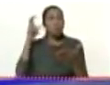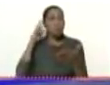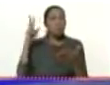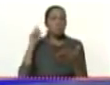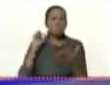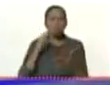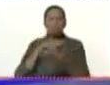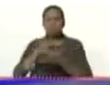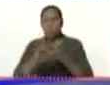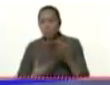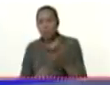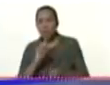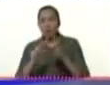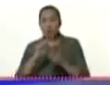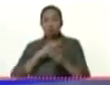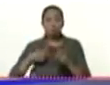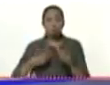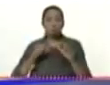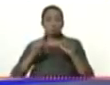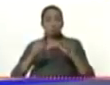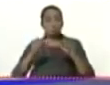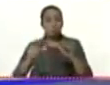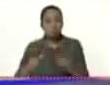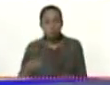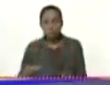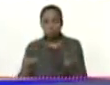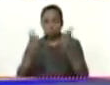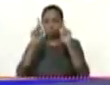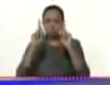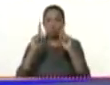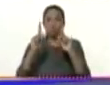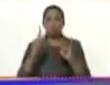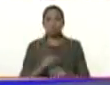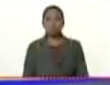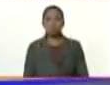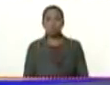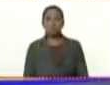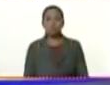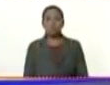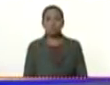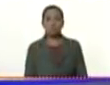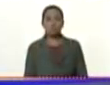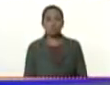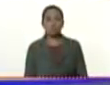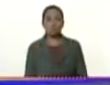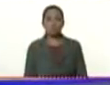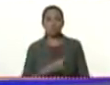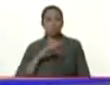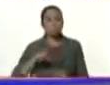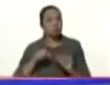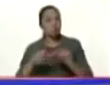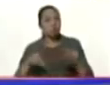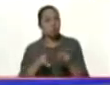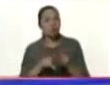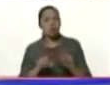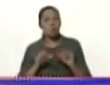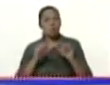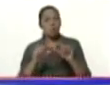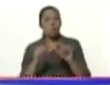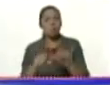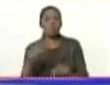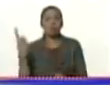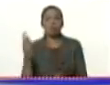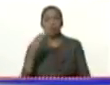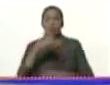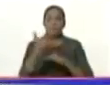En algunas ya podemos avanzar de manera inmediata. y hay que avanzar en un solo